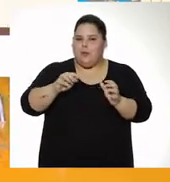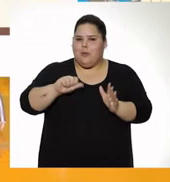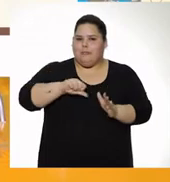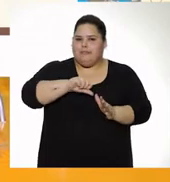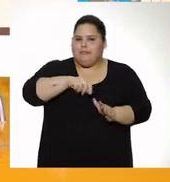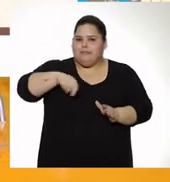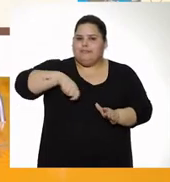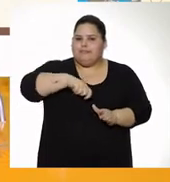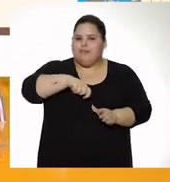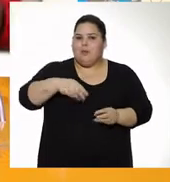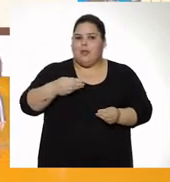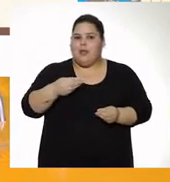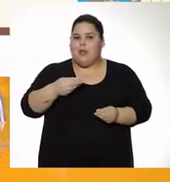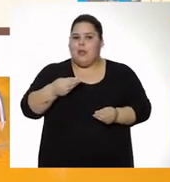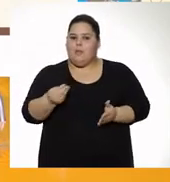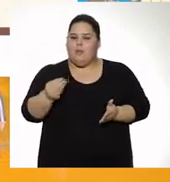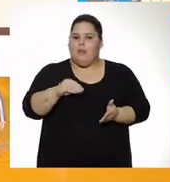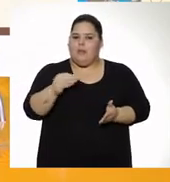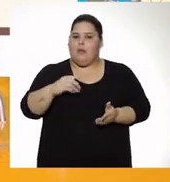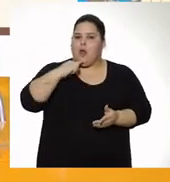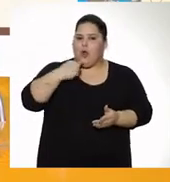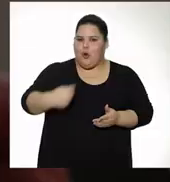con el colorante,